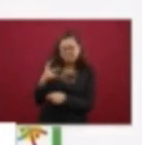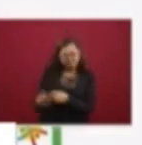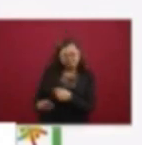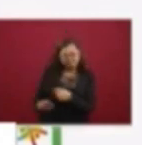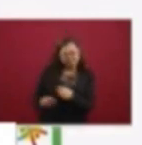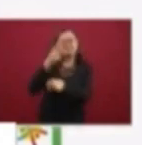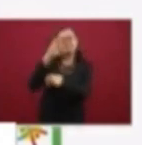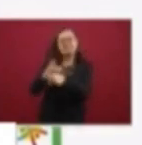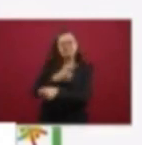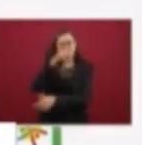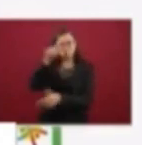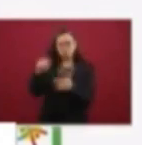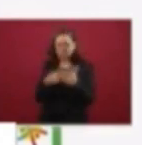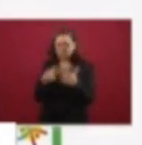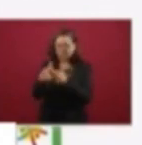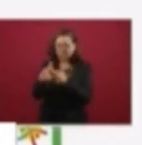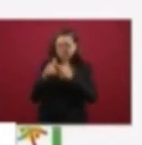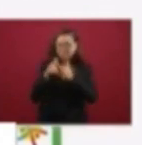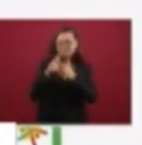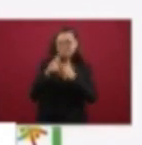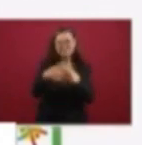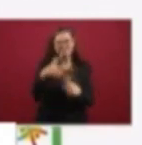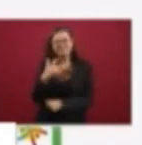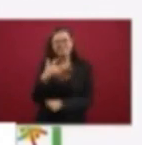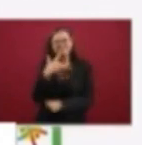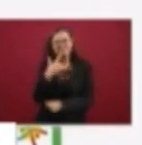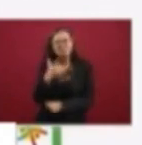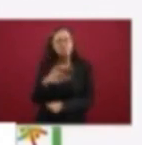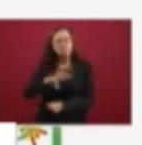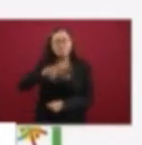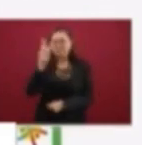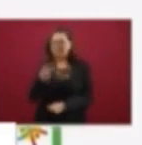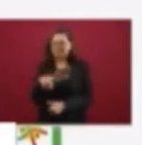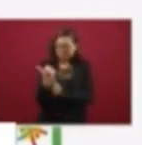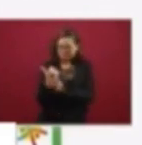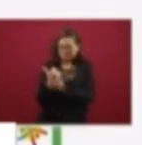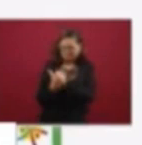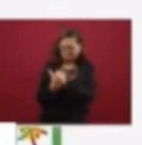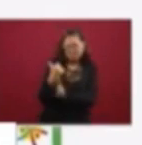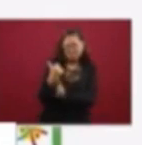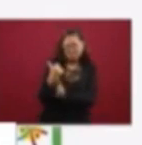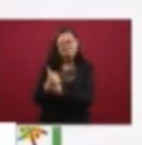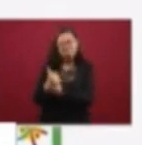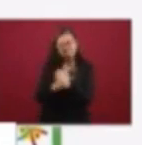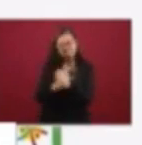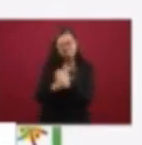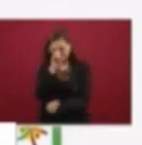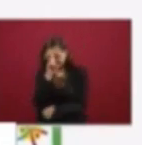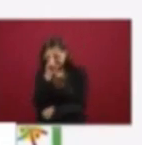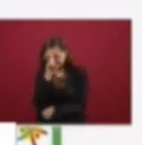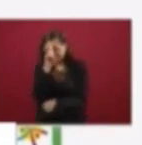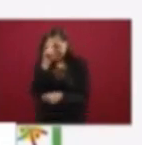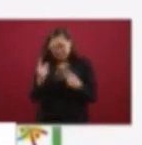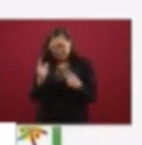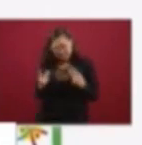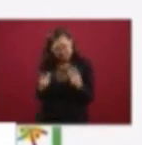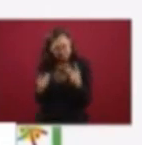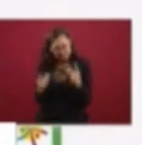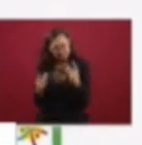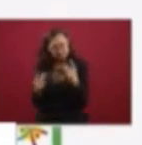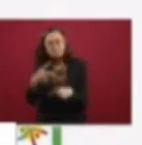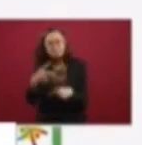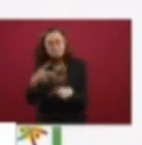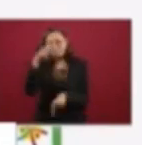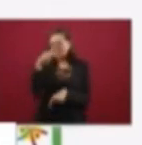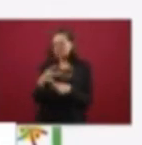dinero más algo más de aquí a Tokio, la pregunta es si en dónde están las becas de los deportistas y qué pasa con los que no van a ir a